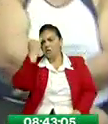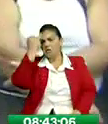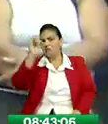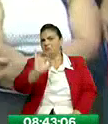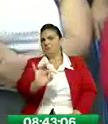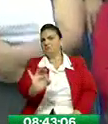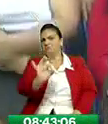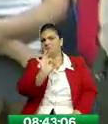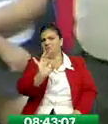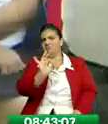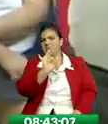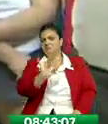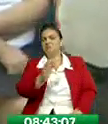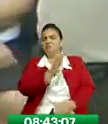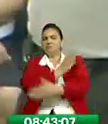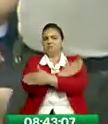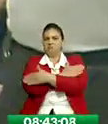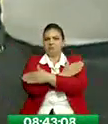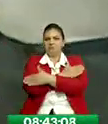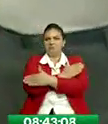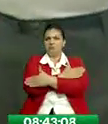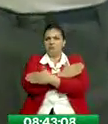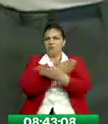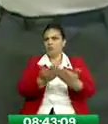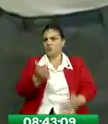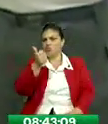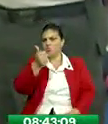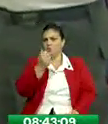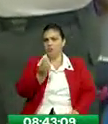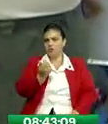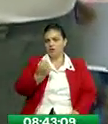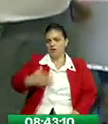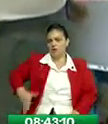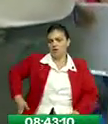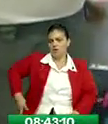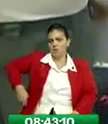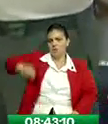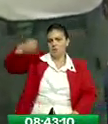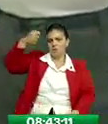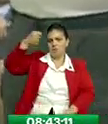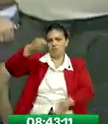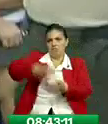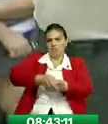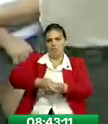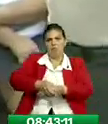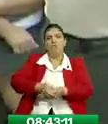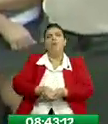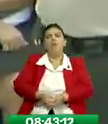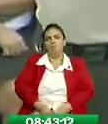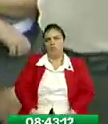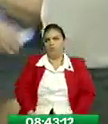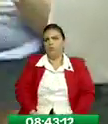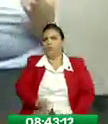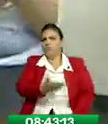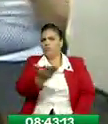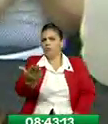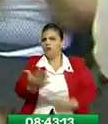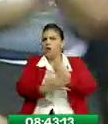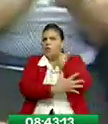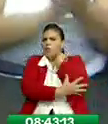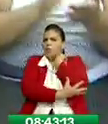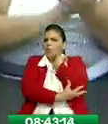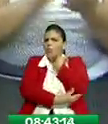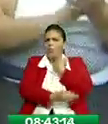fueron creadas y elaboradas, compradas de su propio peculio. Gente pobre, gente humilde, y sin